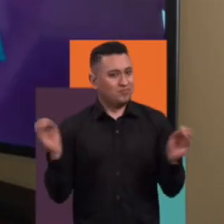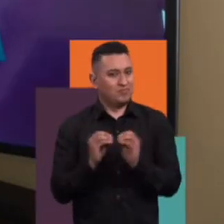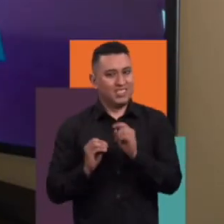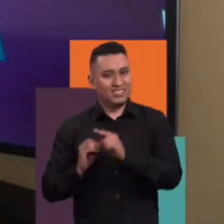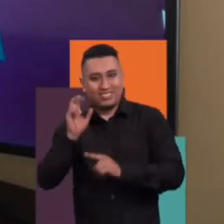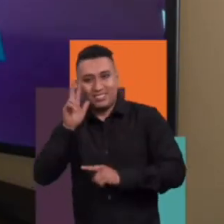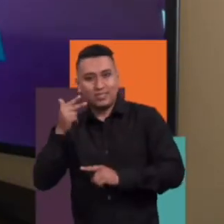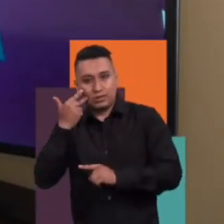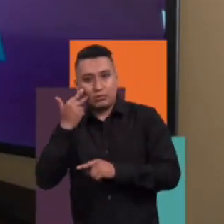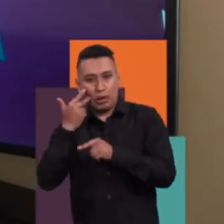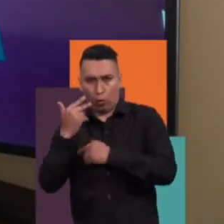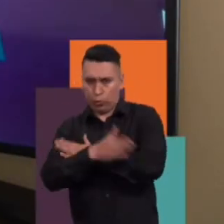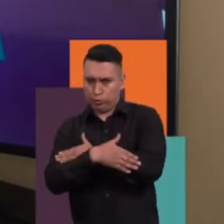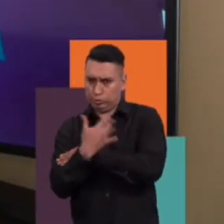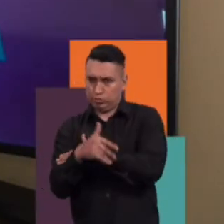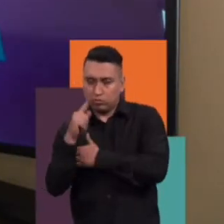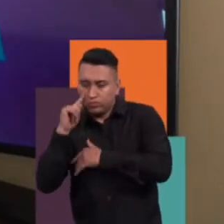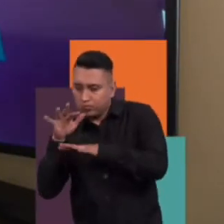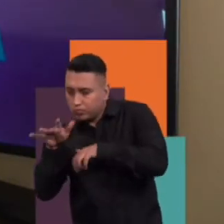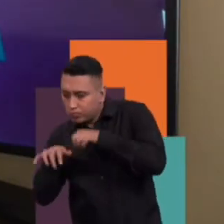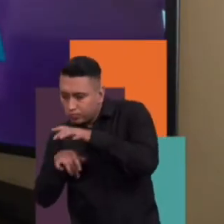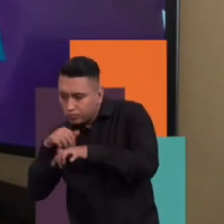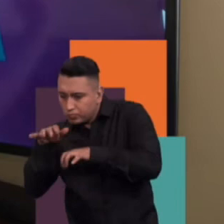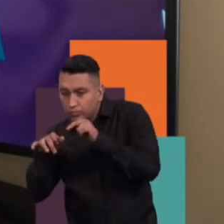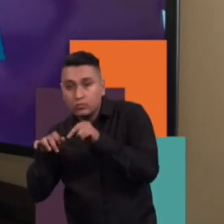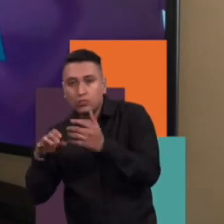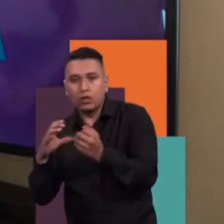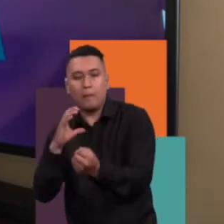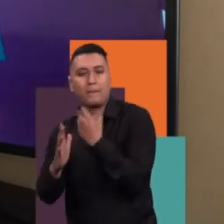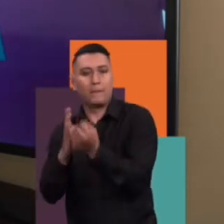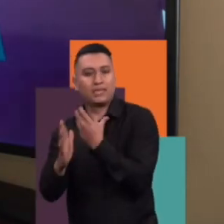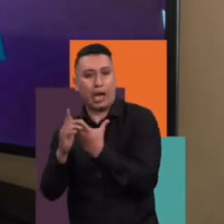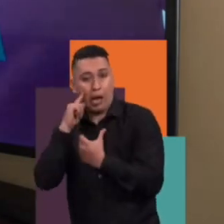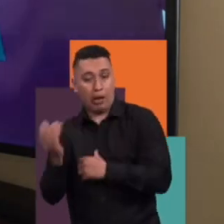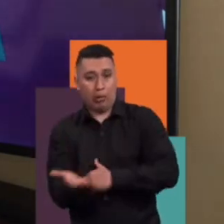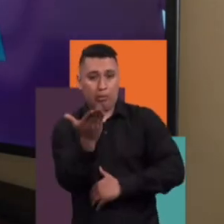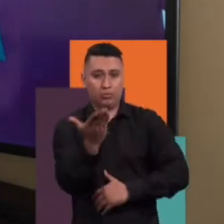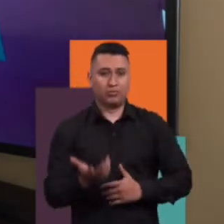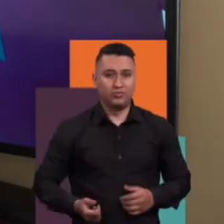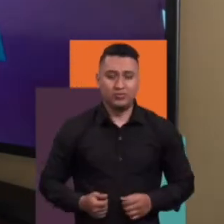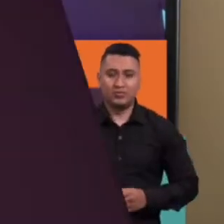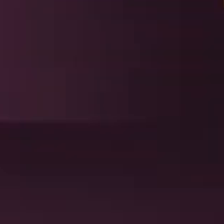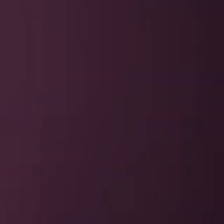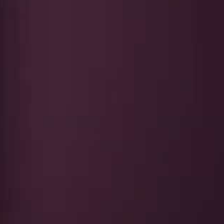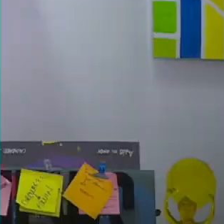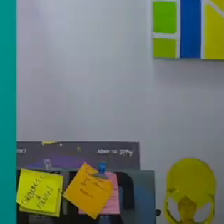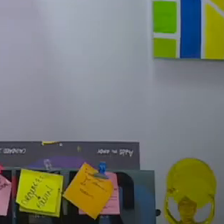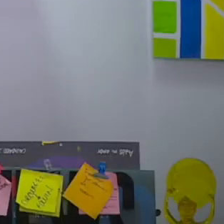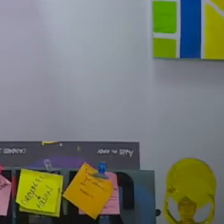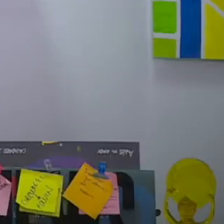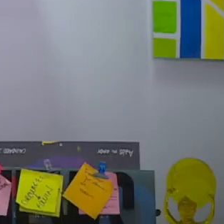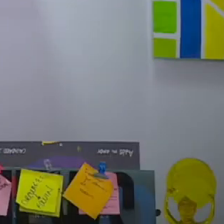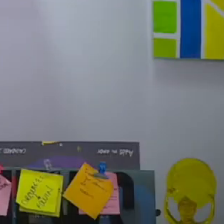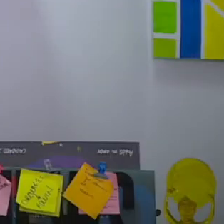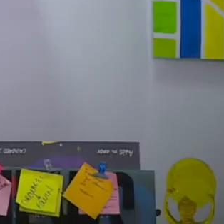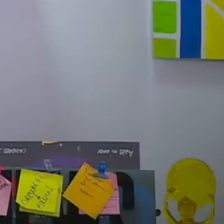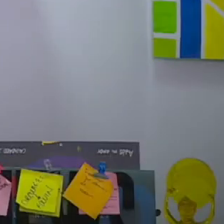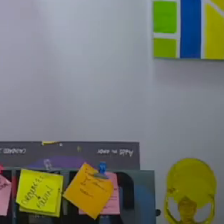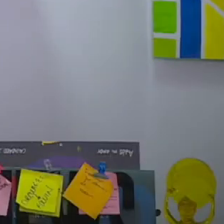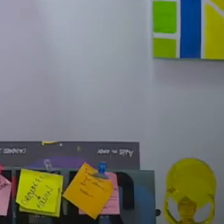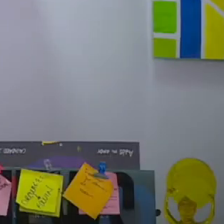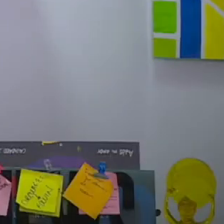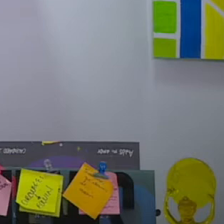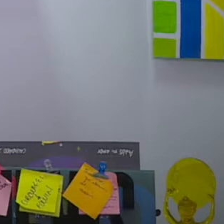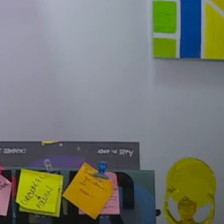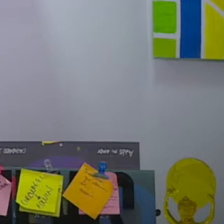Como siempre y muy juicioso, Cristian estuvo navegando por nuestro buzón y se encontró con esto. Así es,